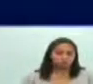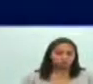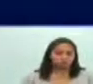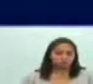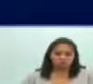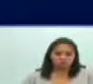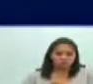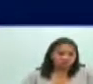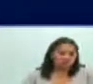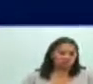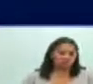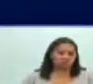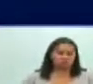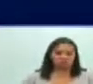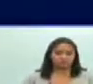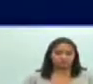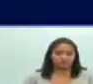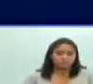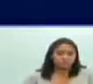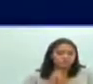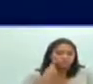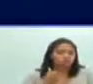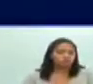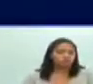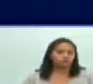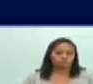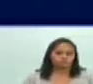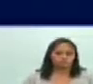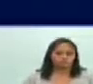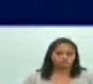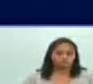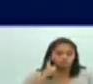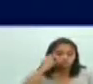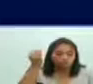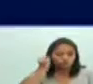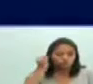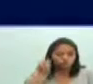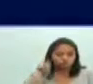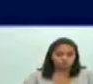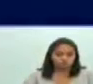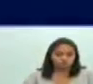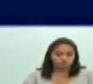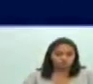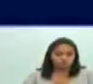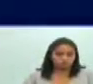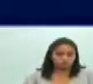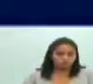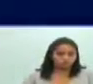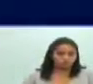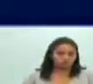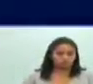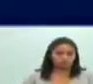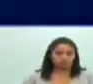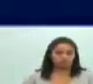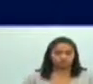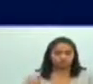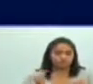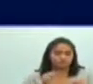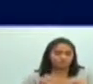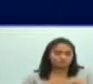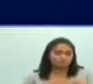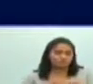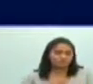momento nos vimos, en cualquier momento, no se sabe después lo que ocurrió. Entonces, como los matices son muy variados,